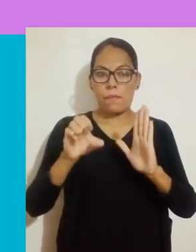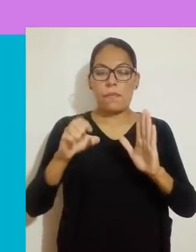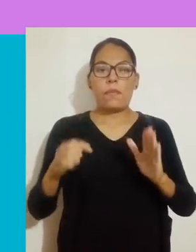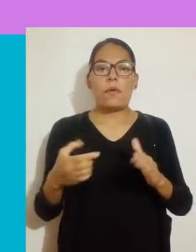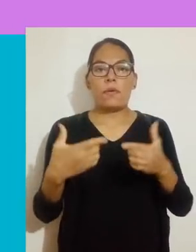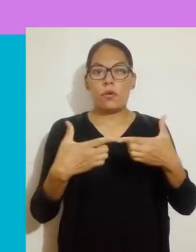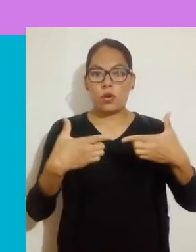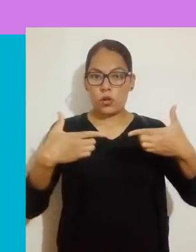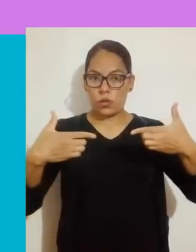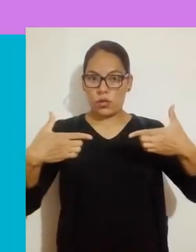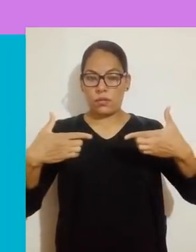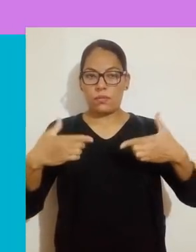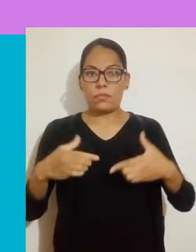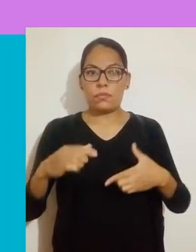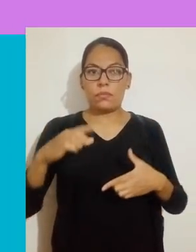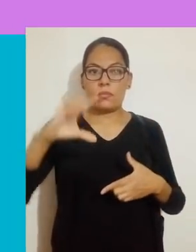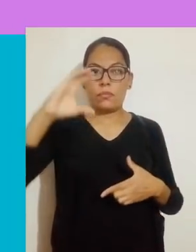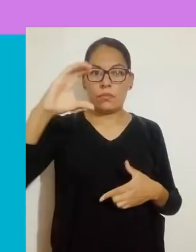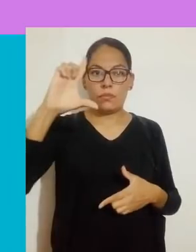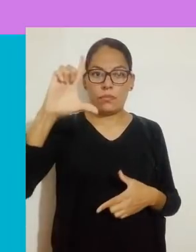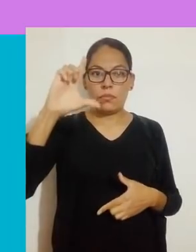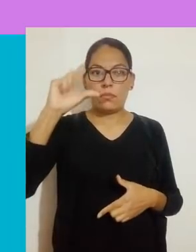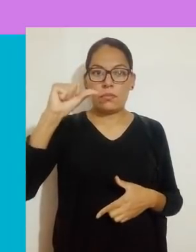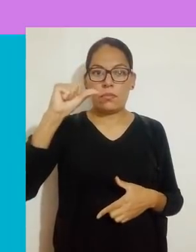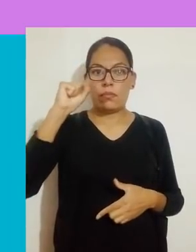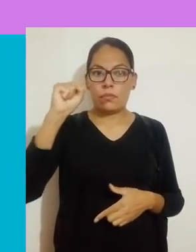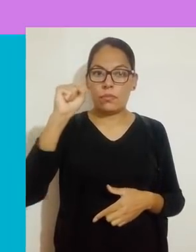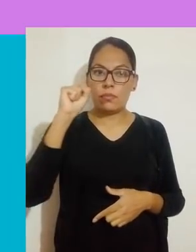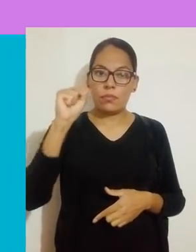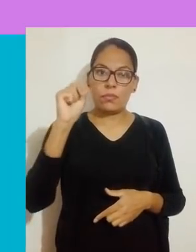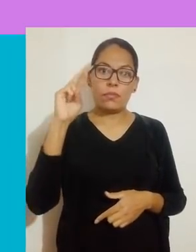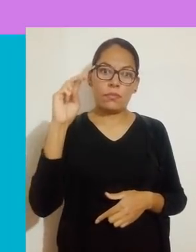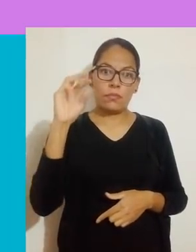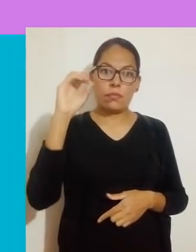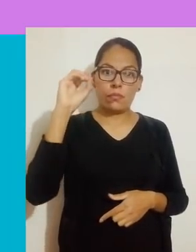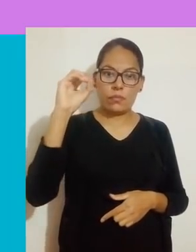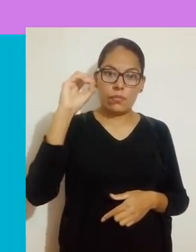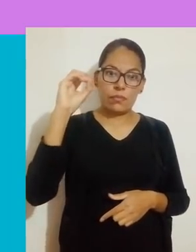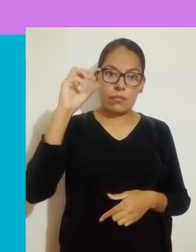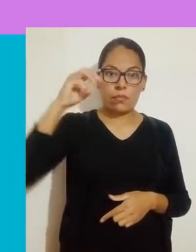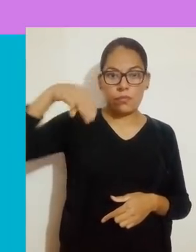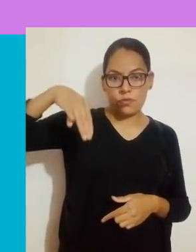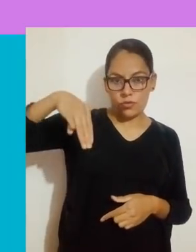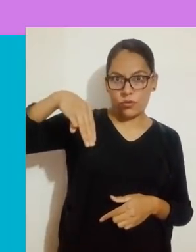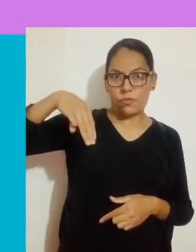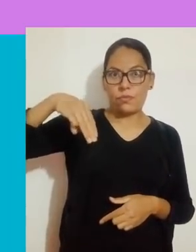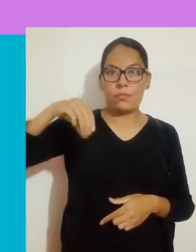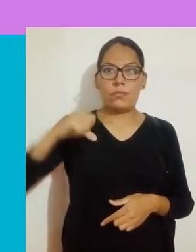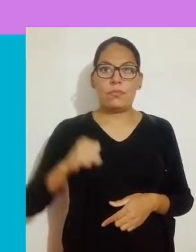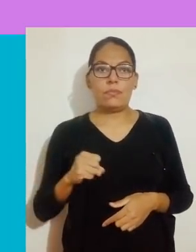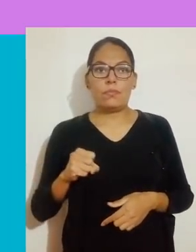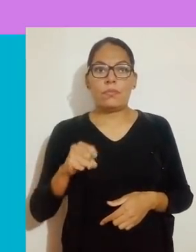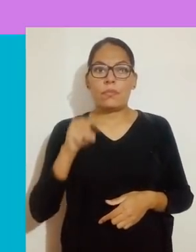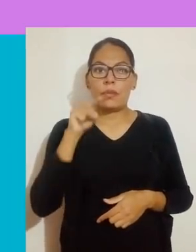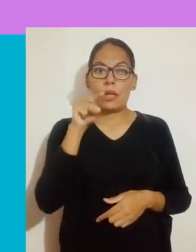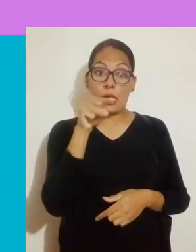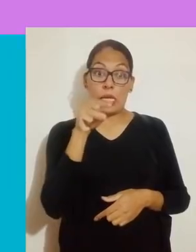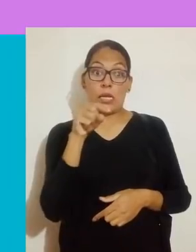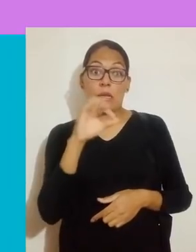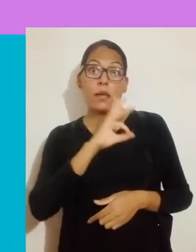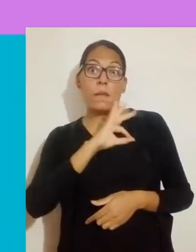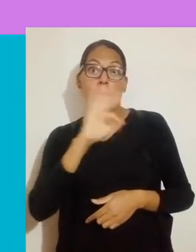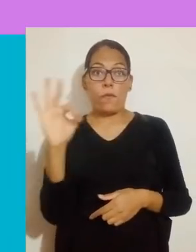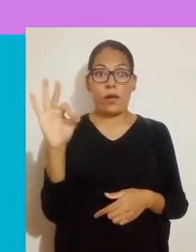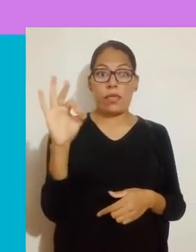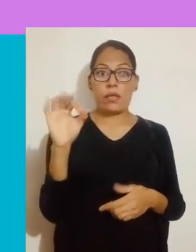planificar, desarrollar, evaluar y administrar el trabajo de los niños. Lo mismo sucede con